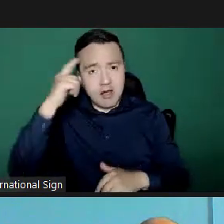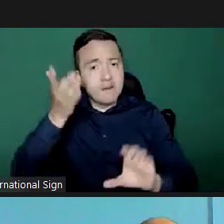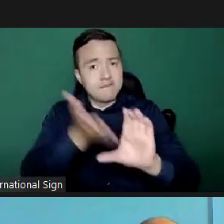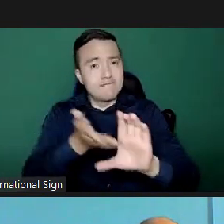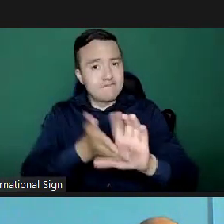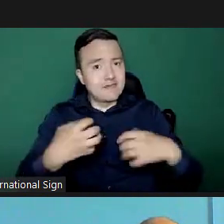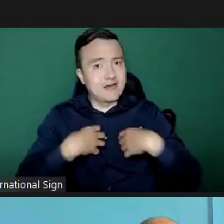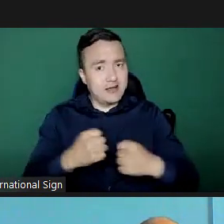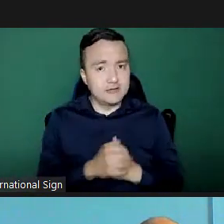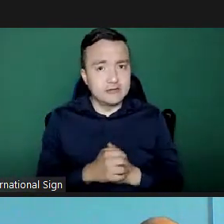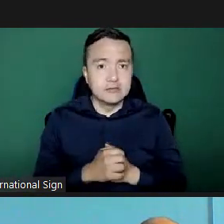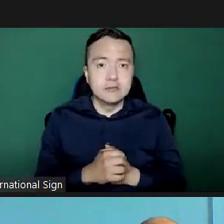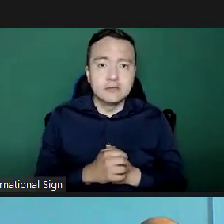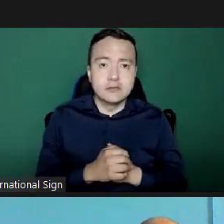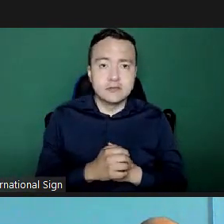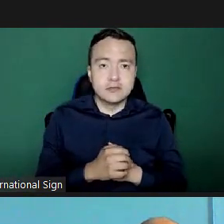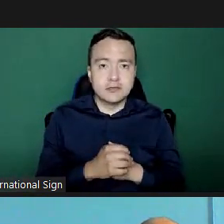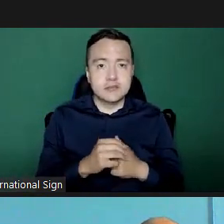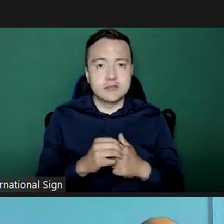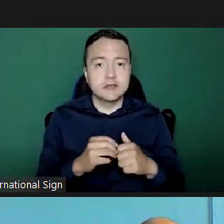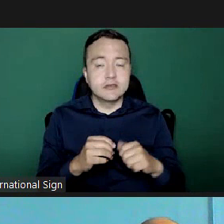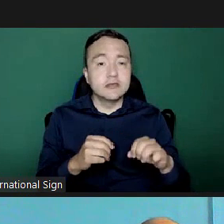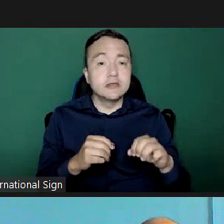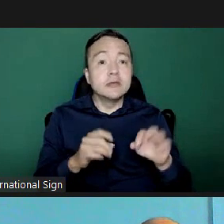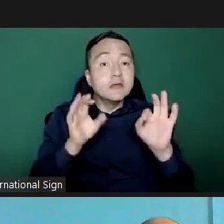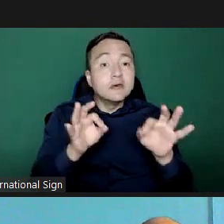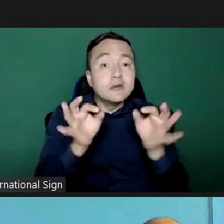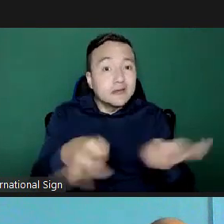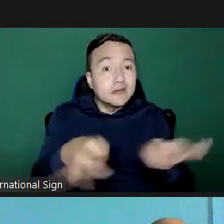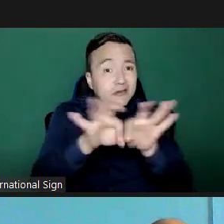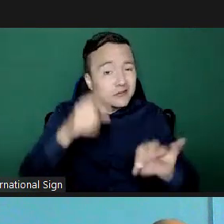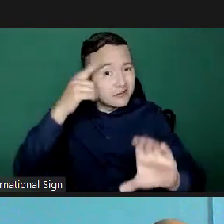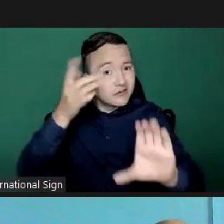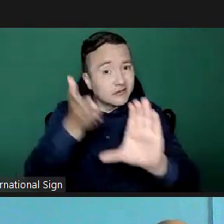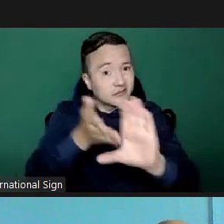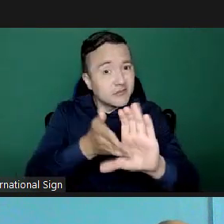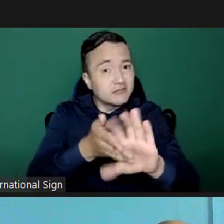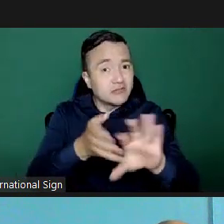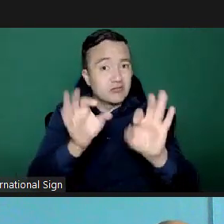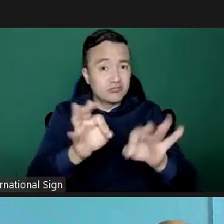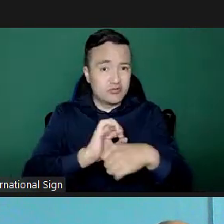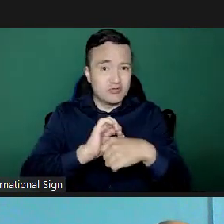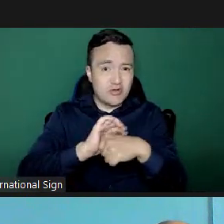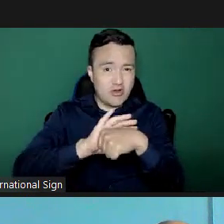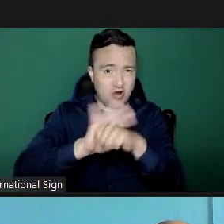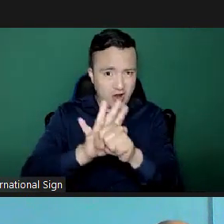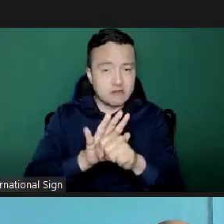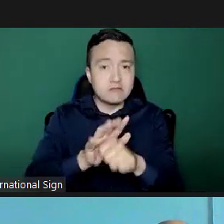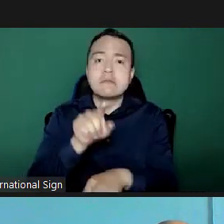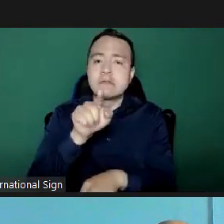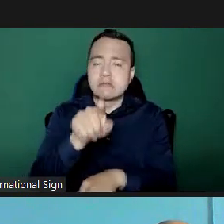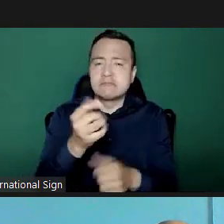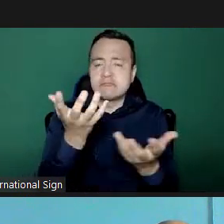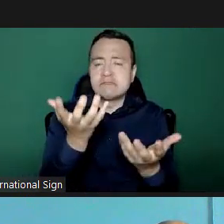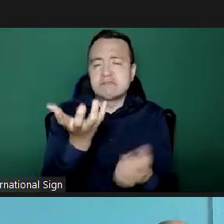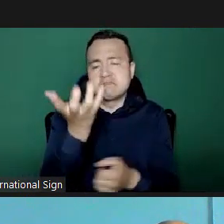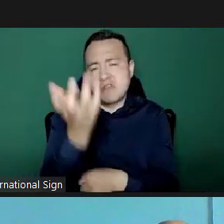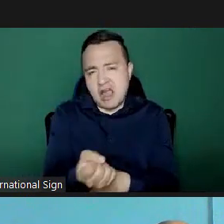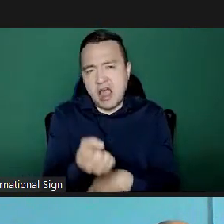mental ha sido algo importante en la experiencia de COVID. Las restricciones